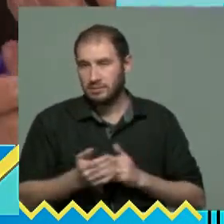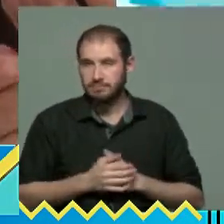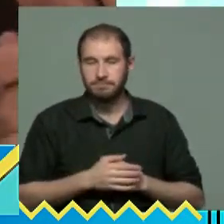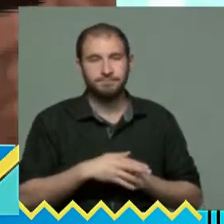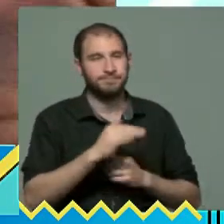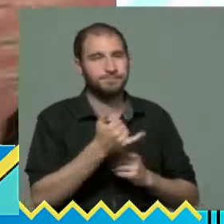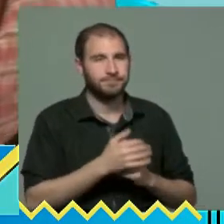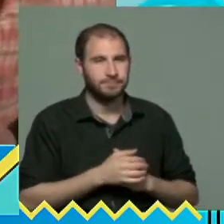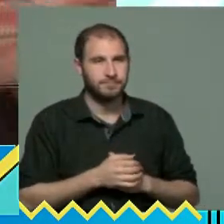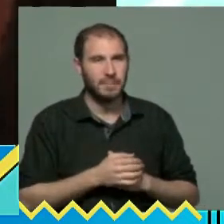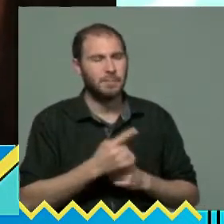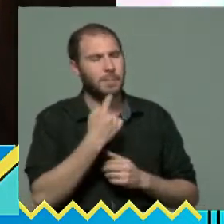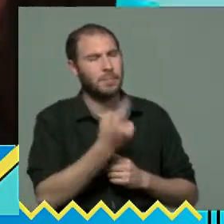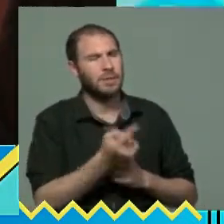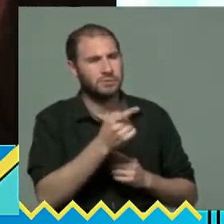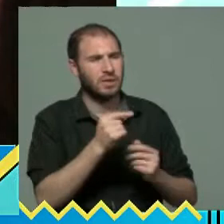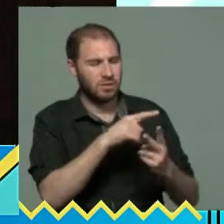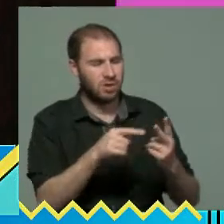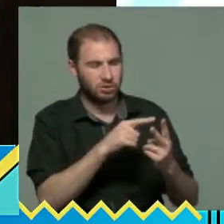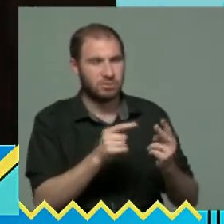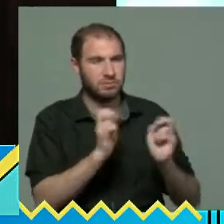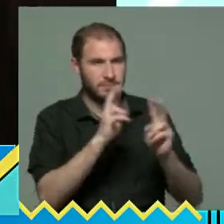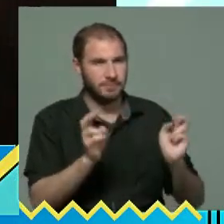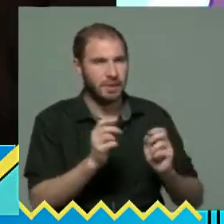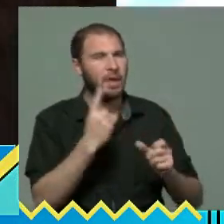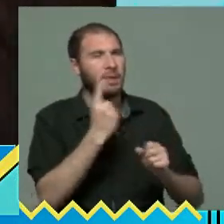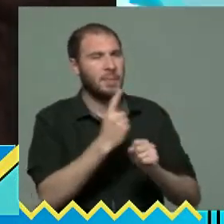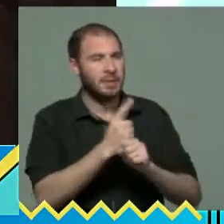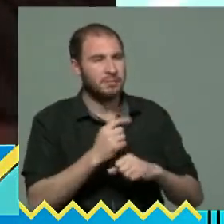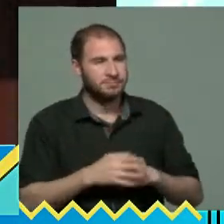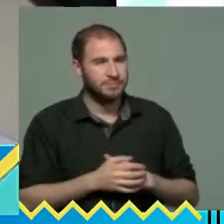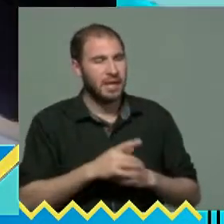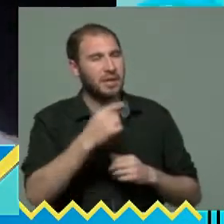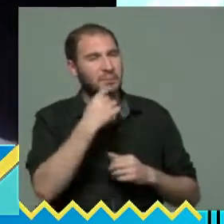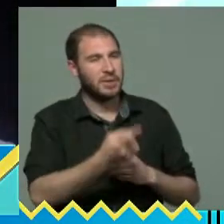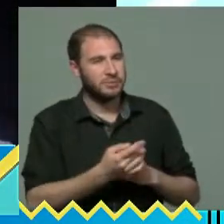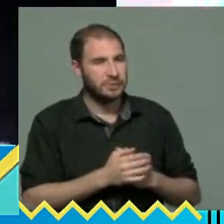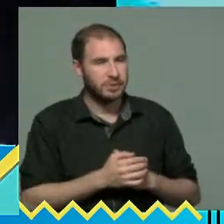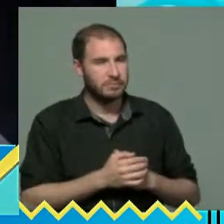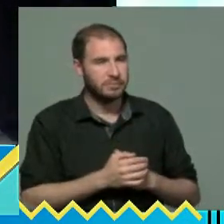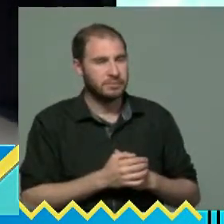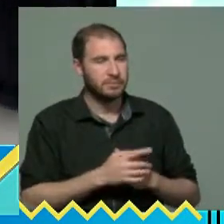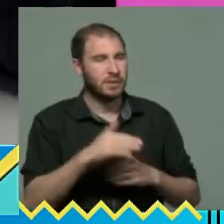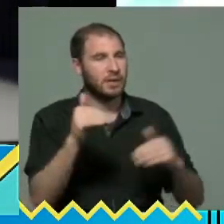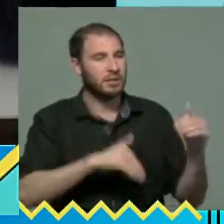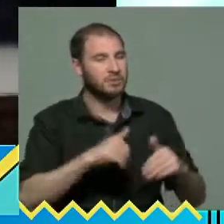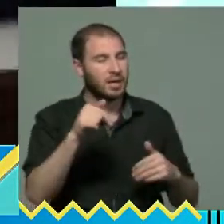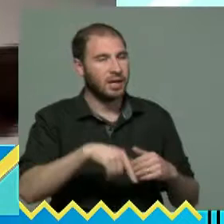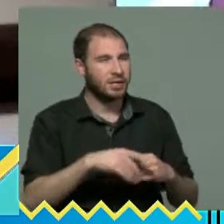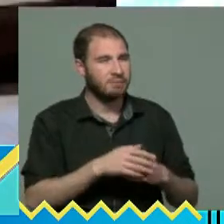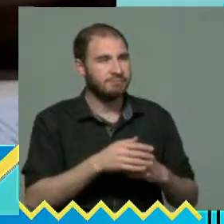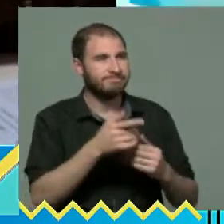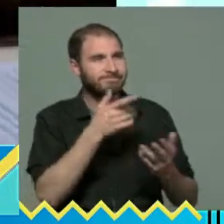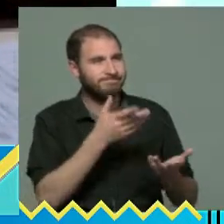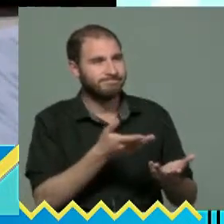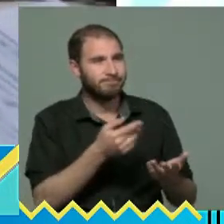Bien, Daniel, quería preguntarte 2 preguntas en realidad. En primer lugar, consultarte si considerás que estas elecciones legislativas son en algún